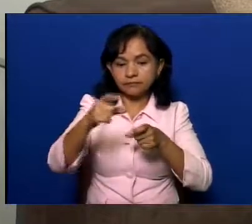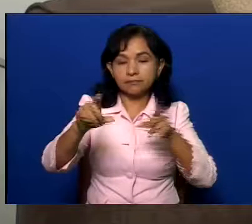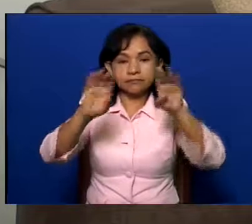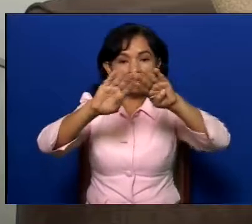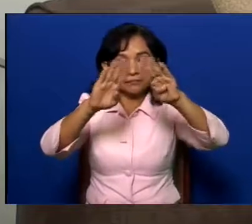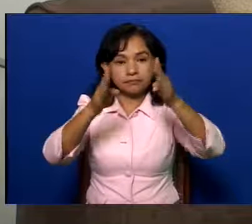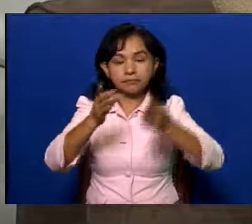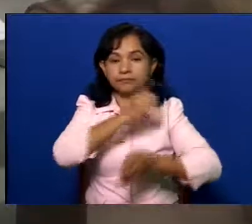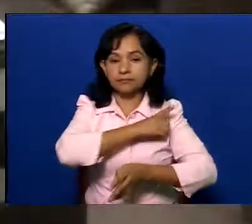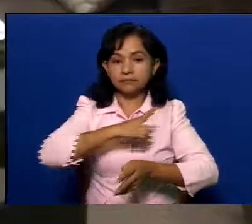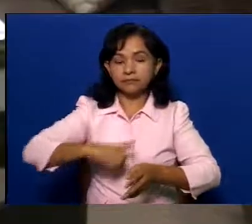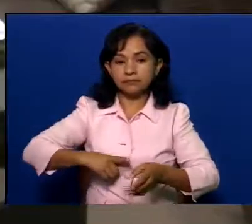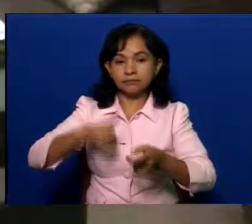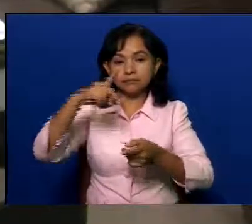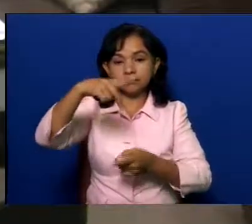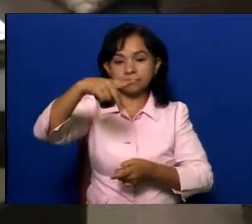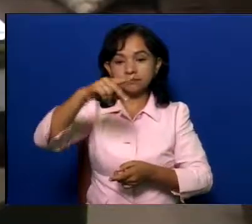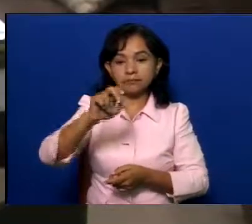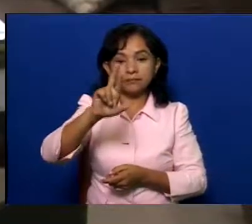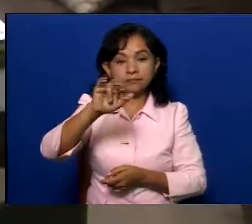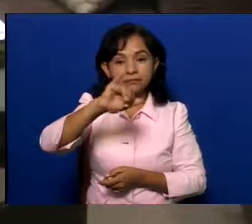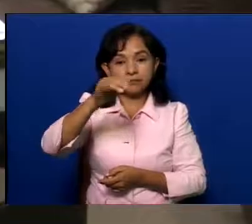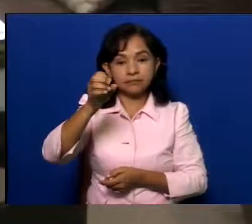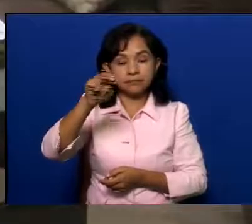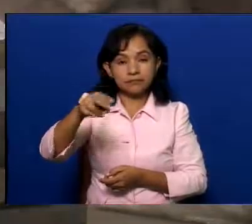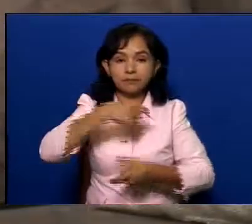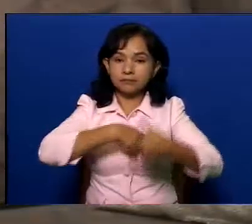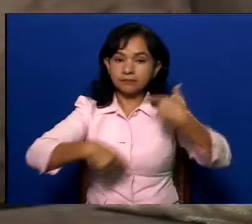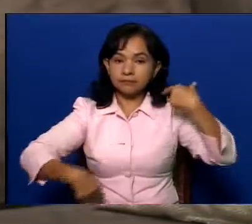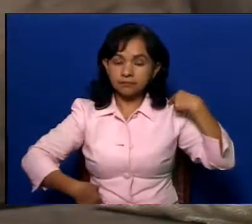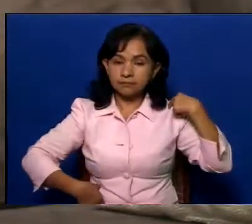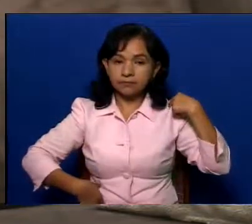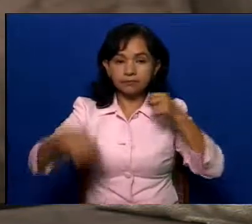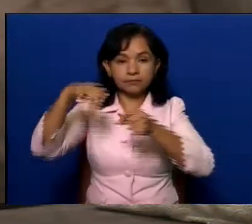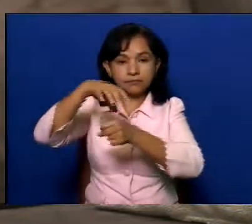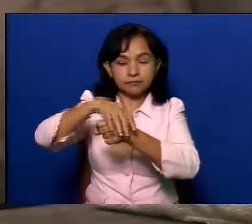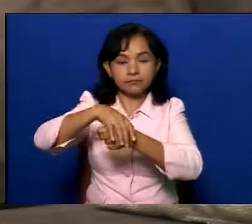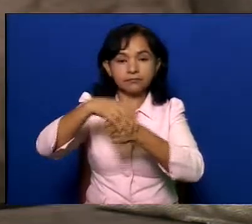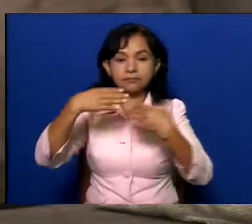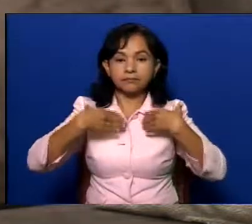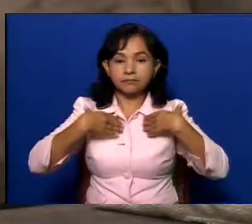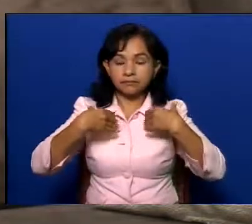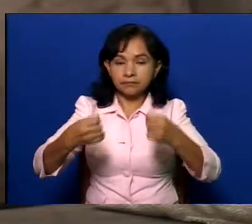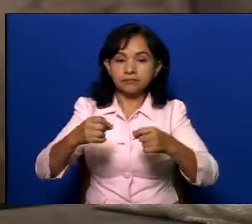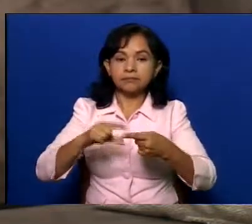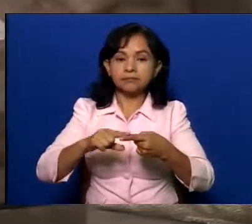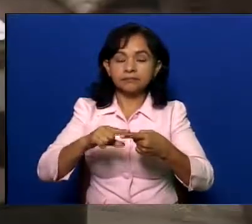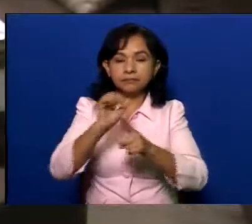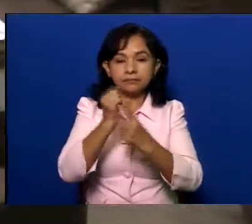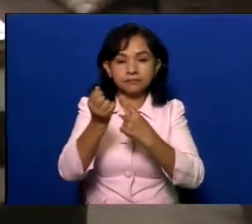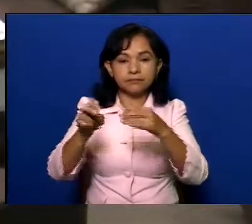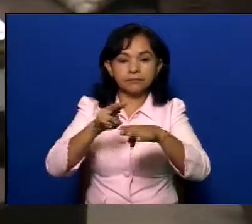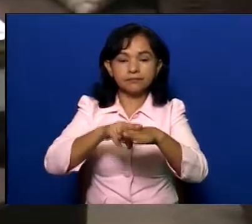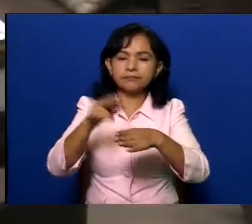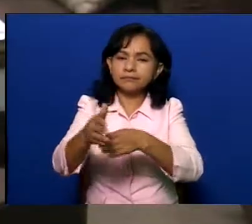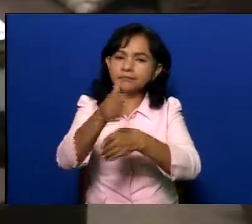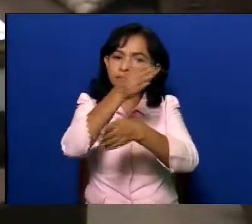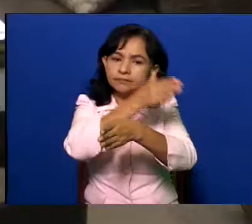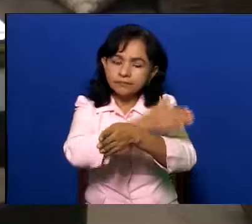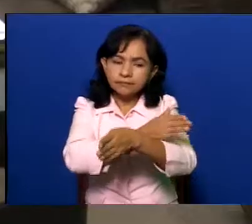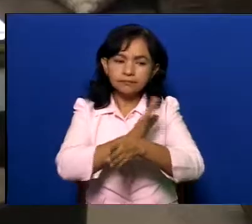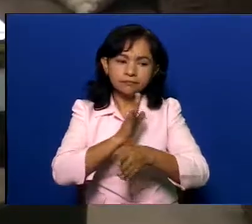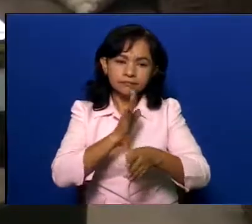ver si tiene problemas con la próstata. Pero ahora hay otras maneras de hacer el examen de Claro, pero de próstata. todas maneras al hombre le es